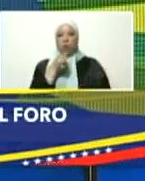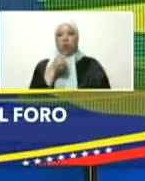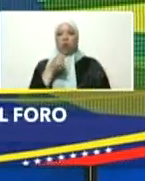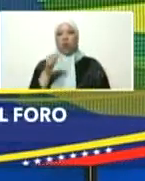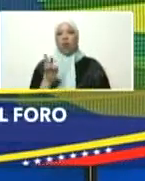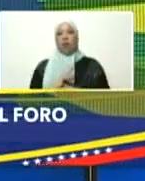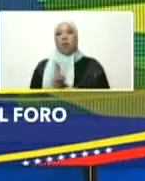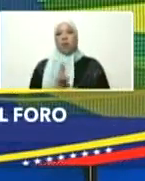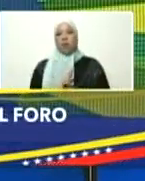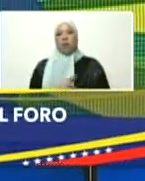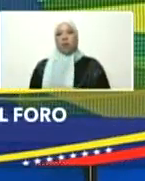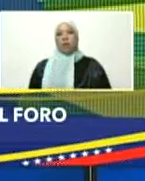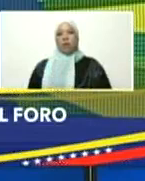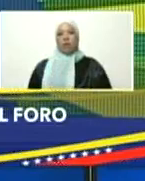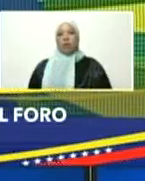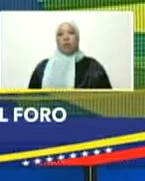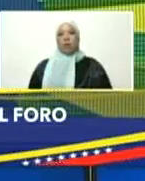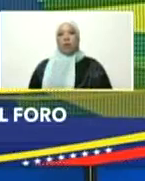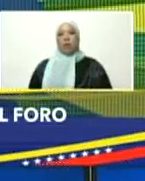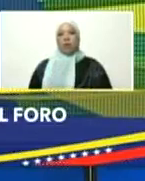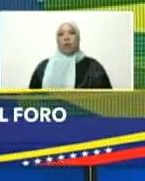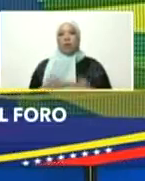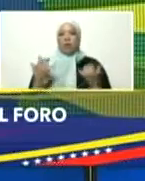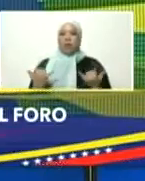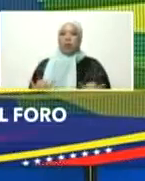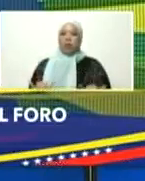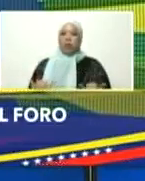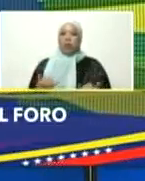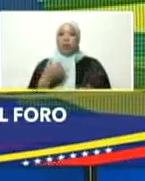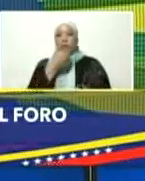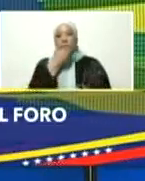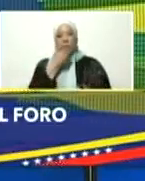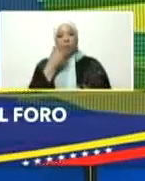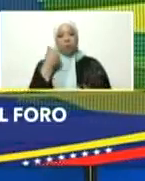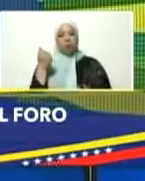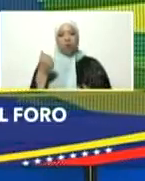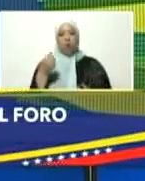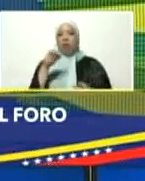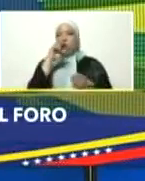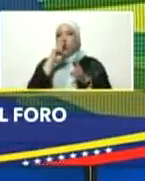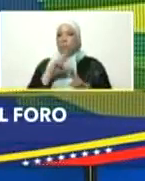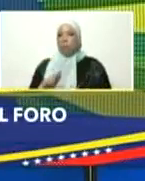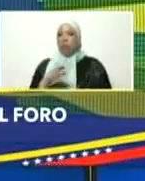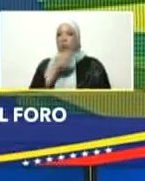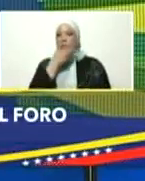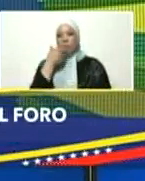velocidades, que amerita de mejores y nuevas respuestas.